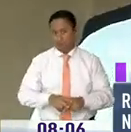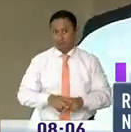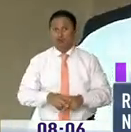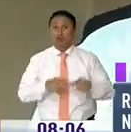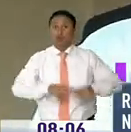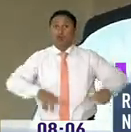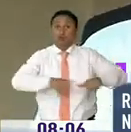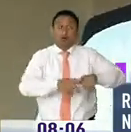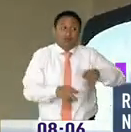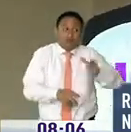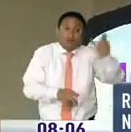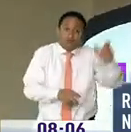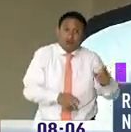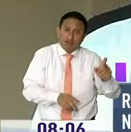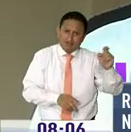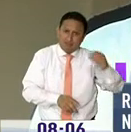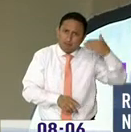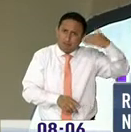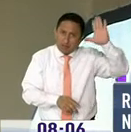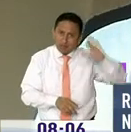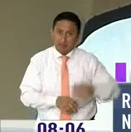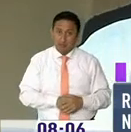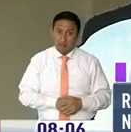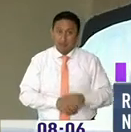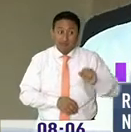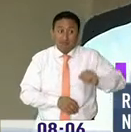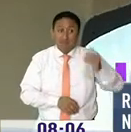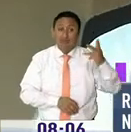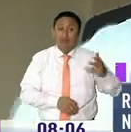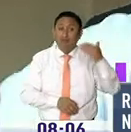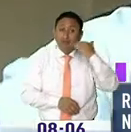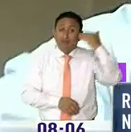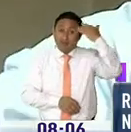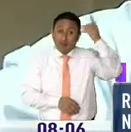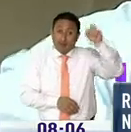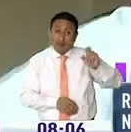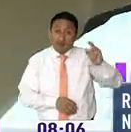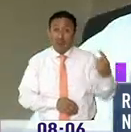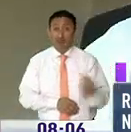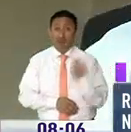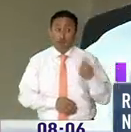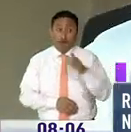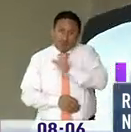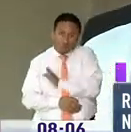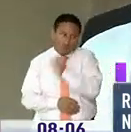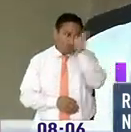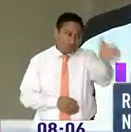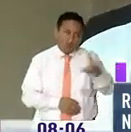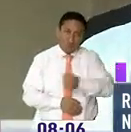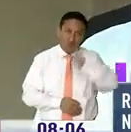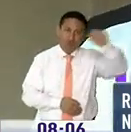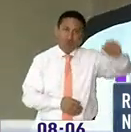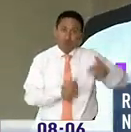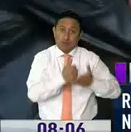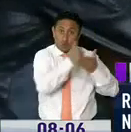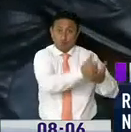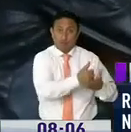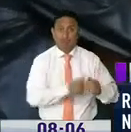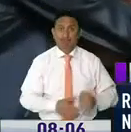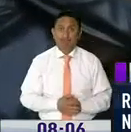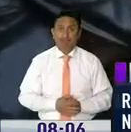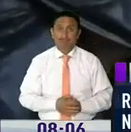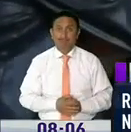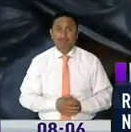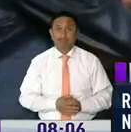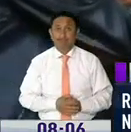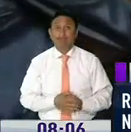sitios donde la gente más necesita. Muchos son ancianos, viejitos, viven solos. Allá llegamos con nuestra ayuda. Esperan